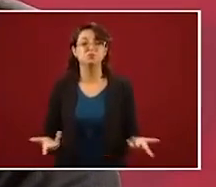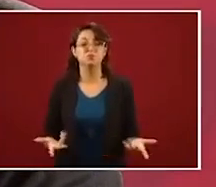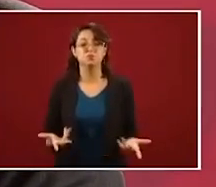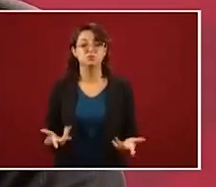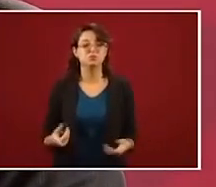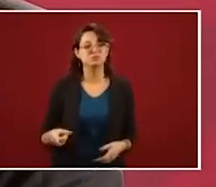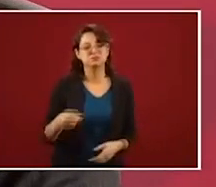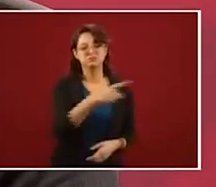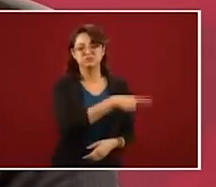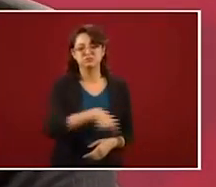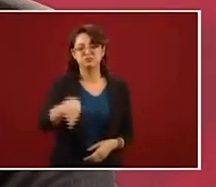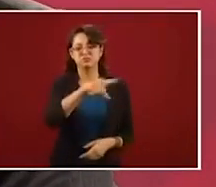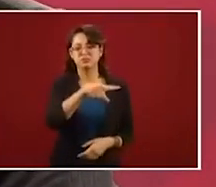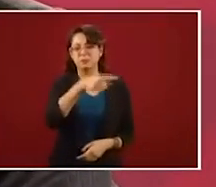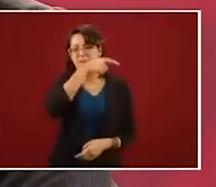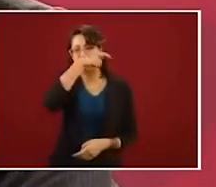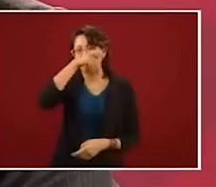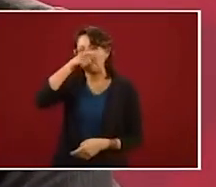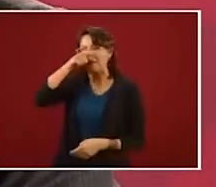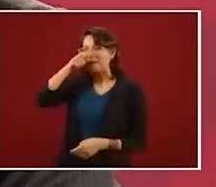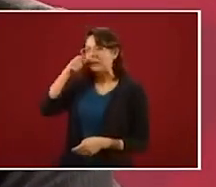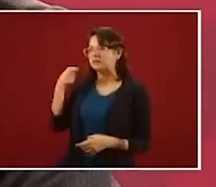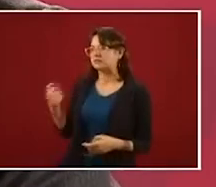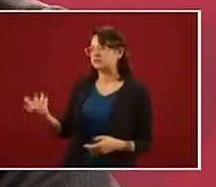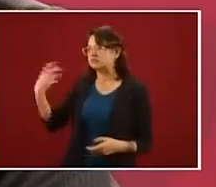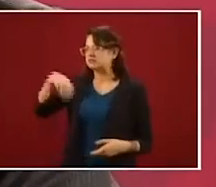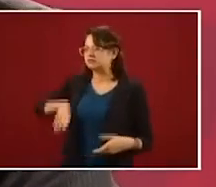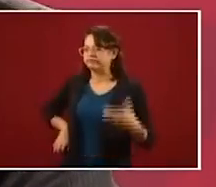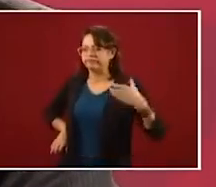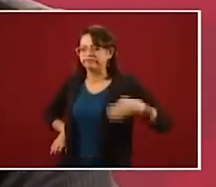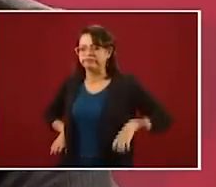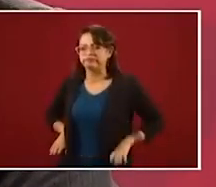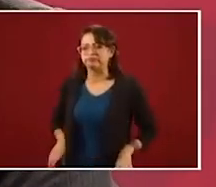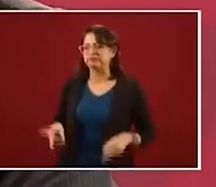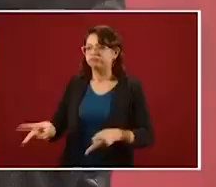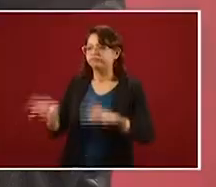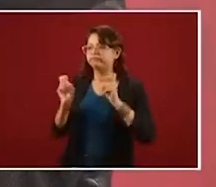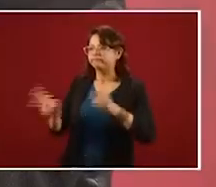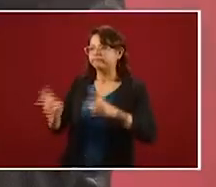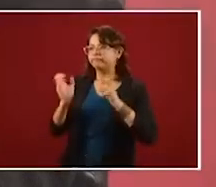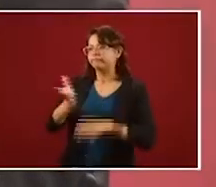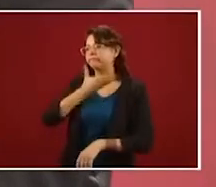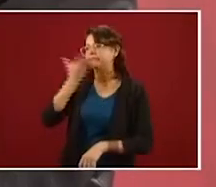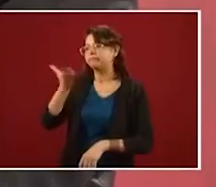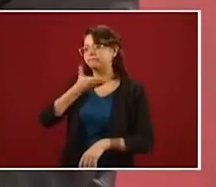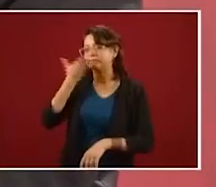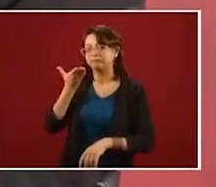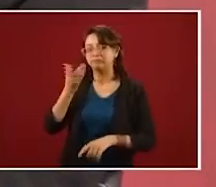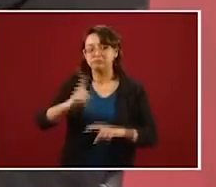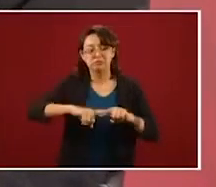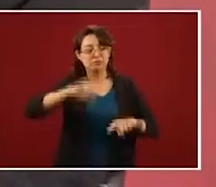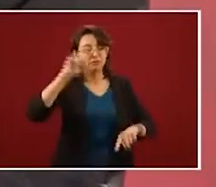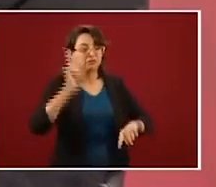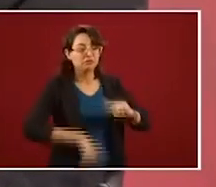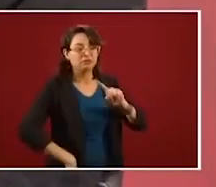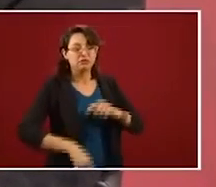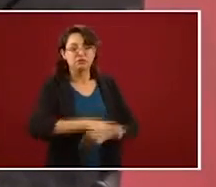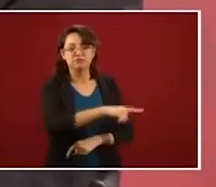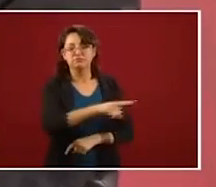estos ambiciosos que se han dedicado a robar desde hace mucho tiempo, pues es un agravio